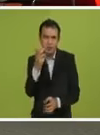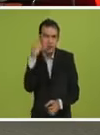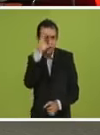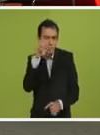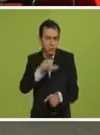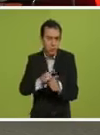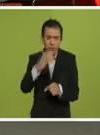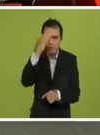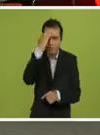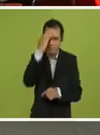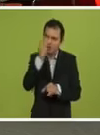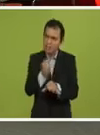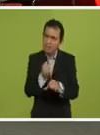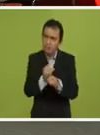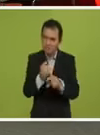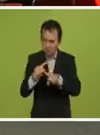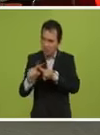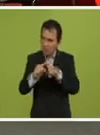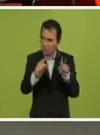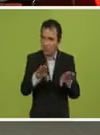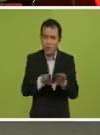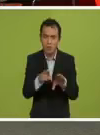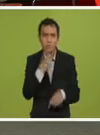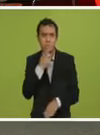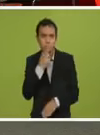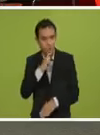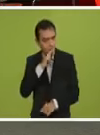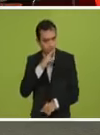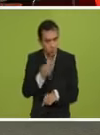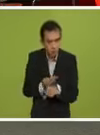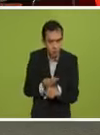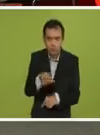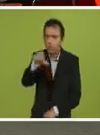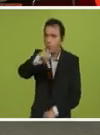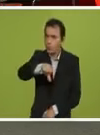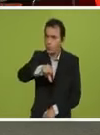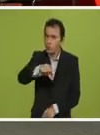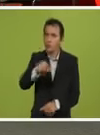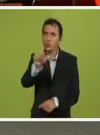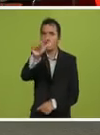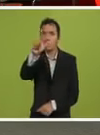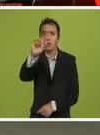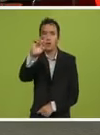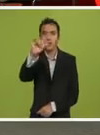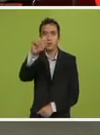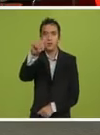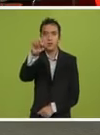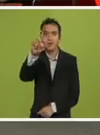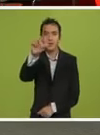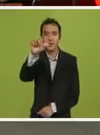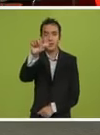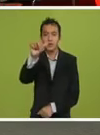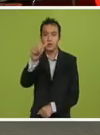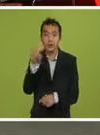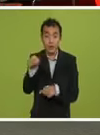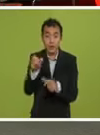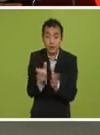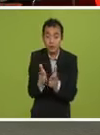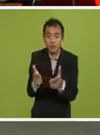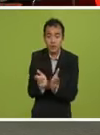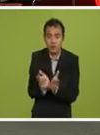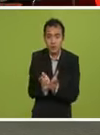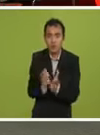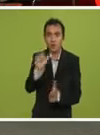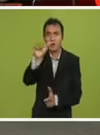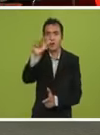de conocer redes sociales, de cómo utilizarlas responsablemente. Hoy está Alicia Medea Herrerías Muñoz. Ella pertenece al colectivo Aquelarre